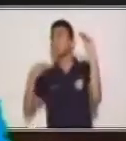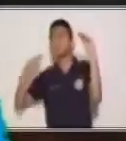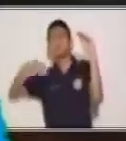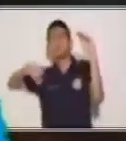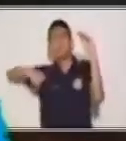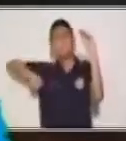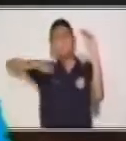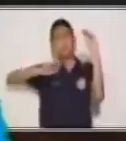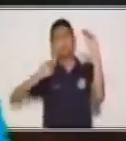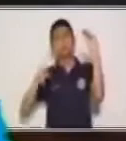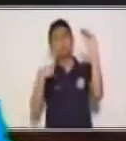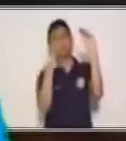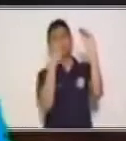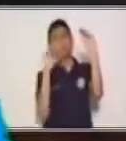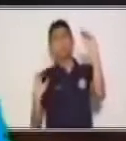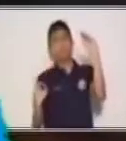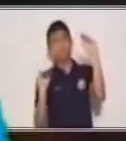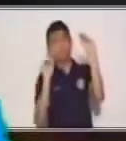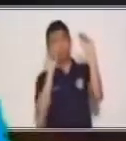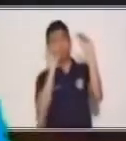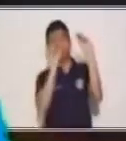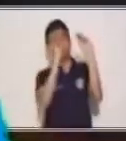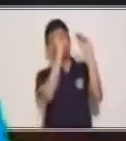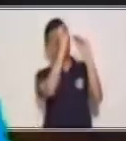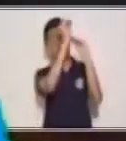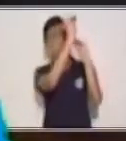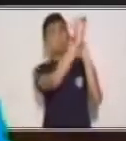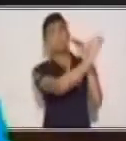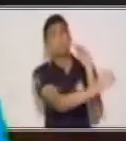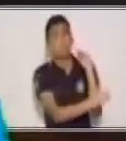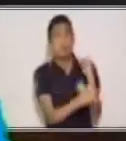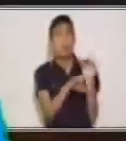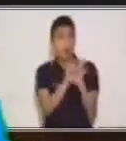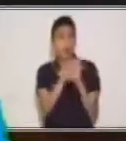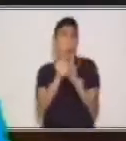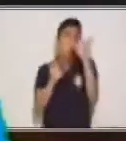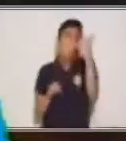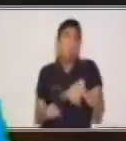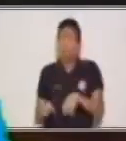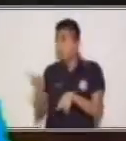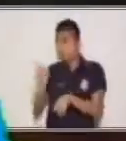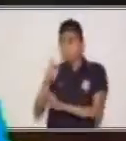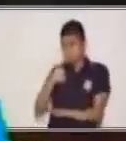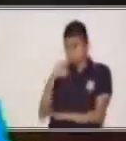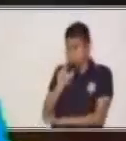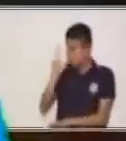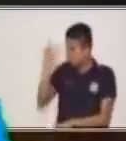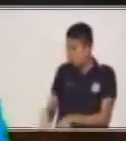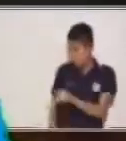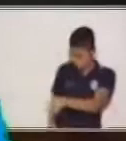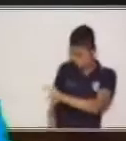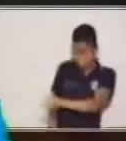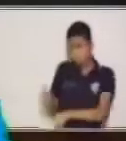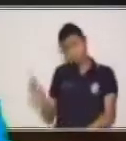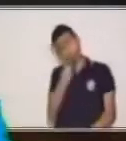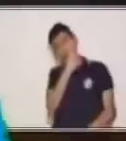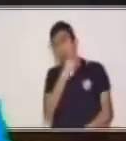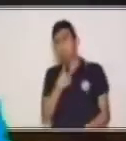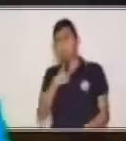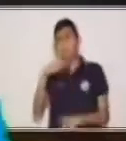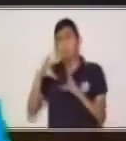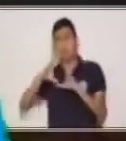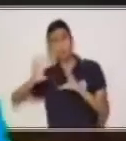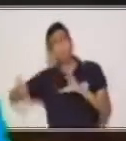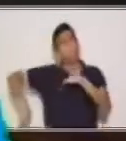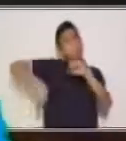trabaron. Por ejemplo, no, es que Juan la pateó y tú la volviste a patear. O, por ejemplo, Felipe vino y la pateó muy duro y también la